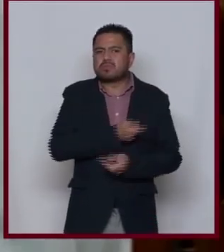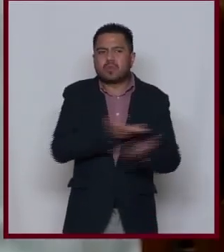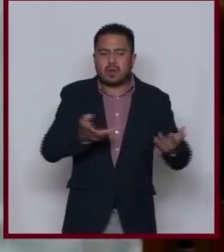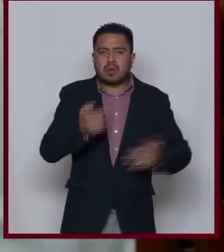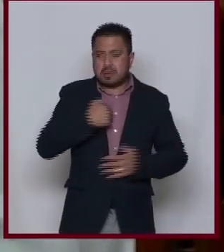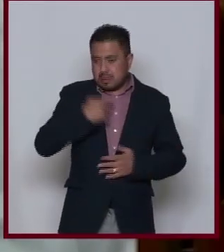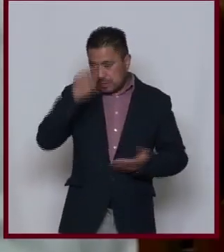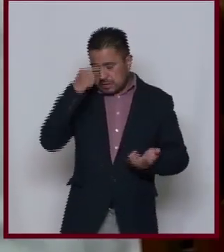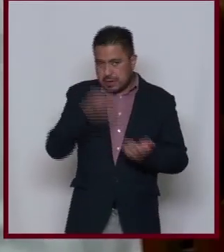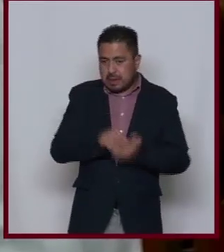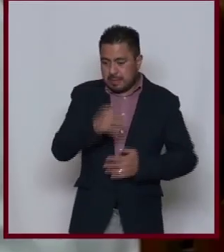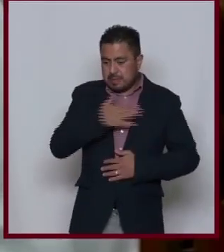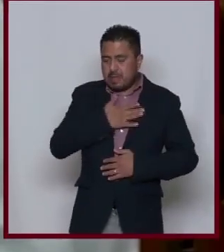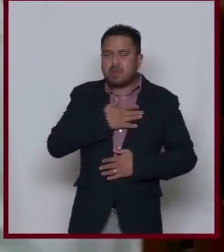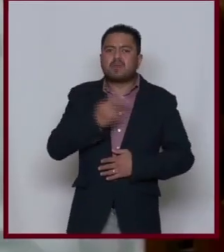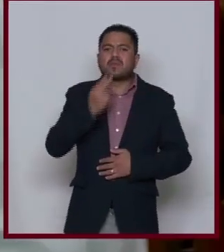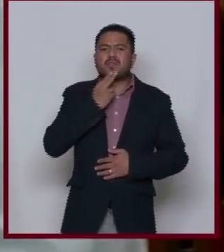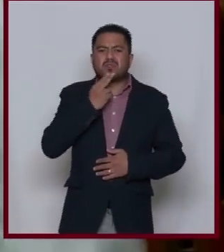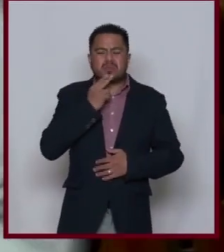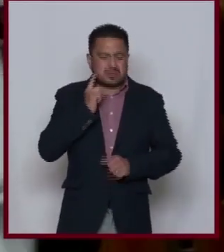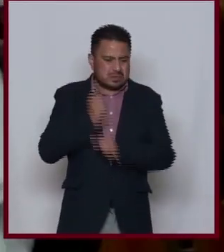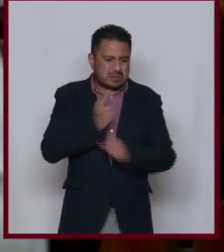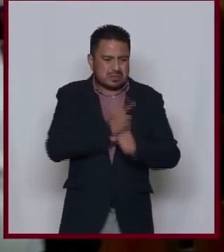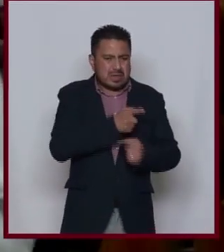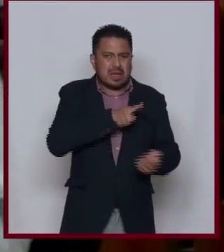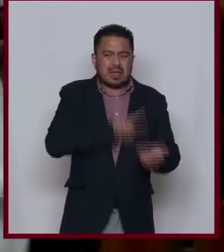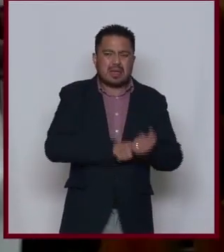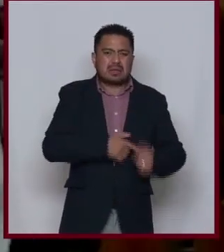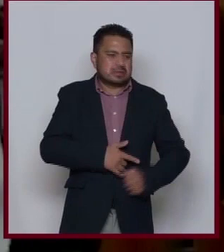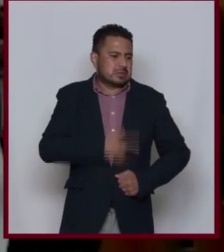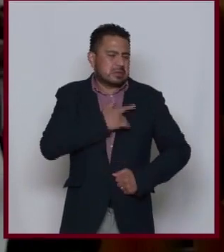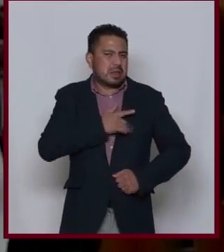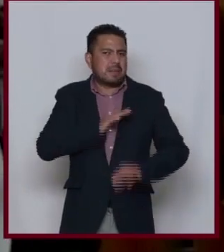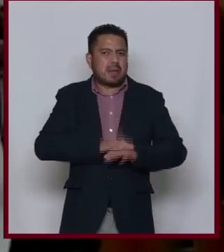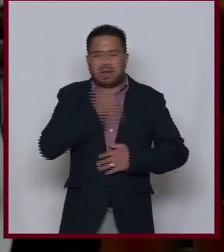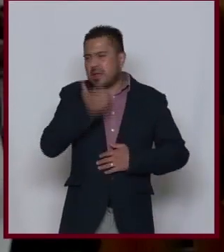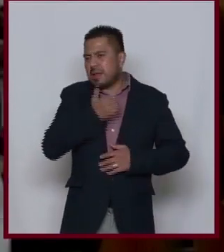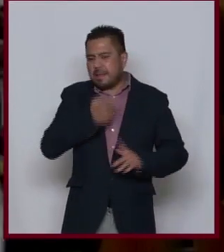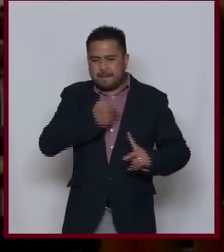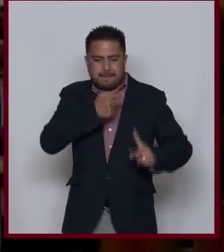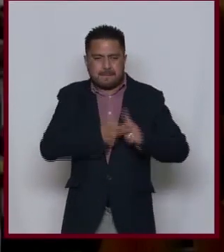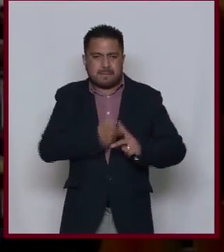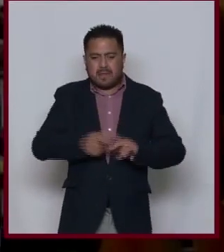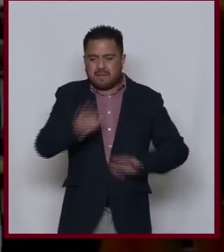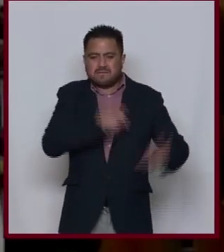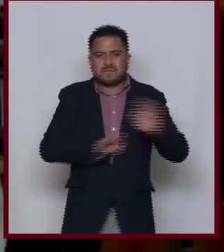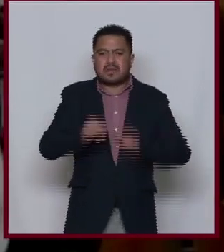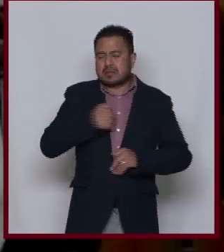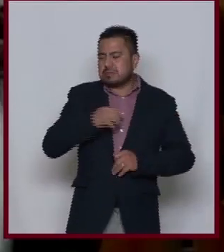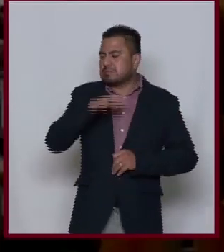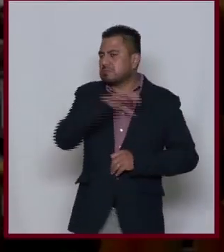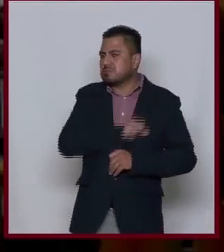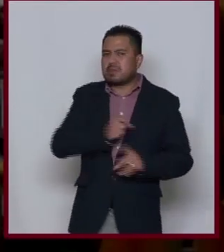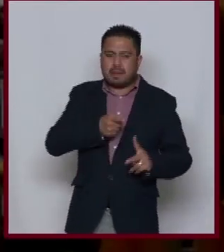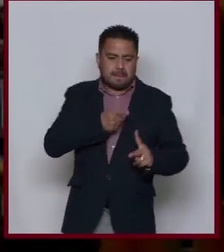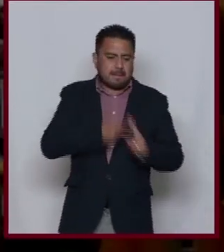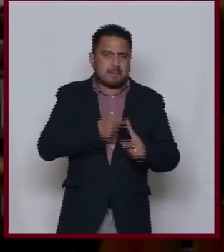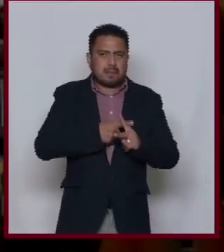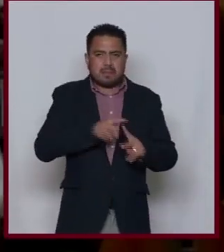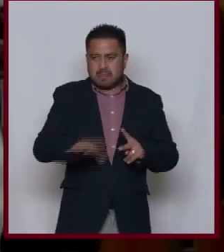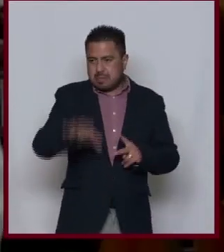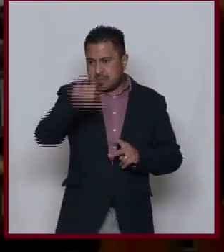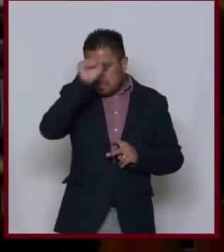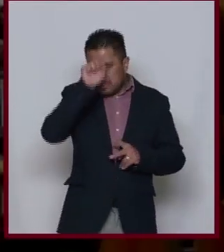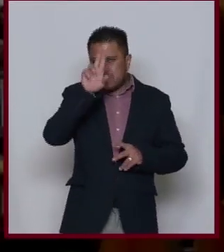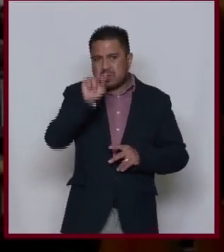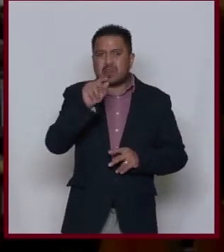creo, en mi caso, lo que me funcionó es encontrar un sentido práctico a las matemáticas. La física me gustaba mucho y las matemáticas abstractas no.